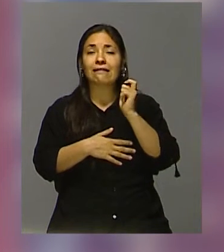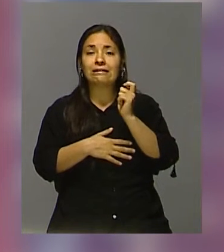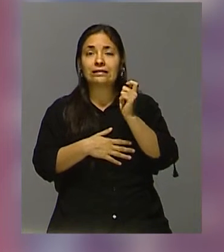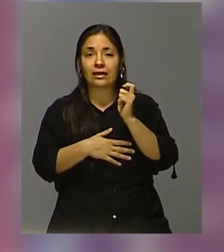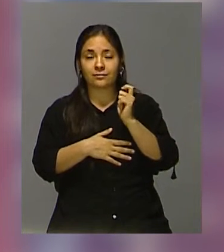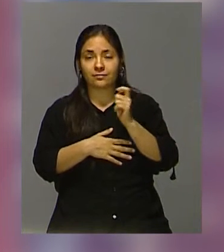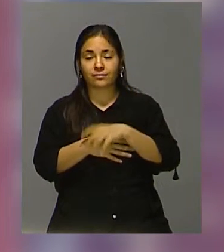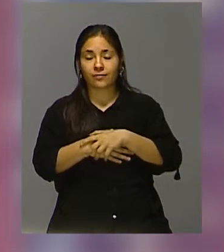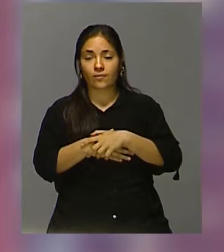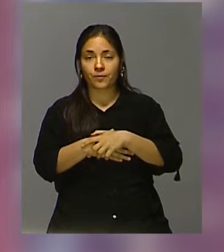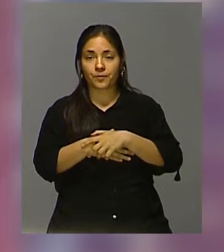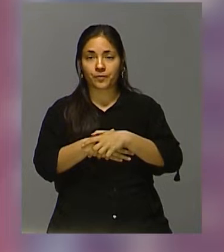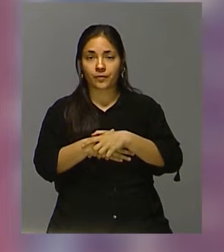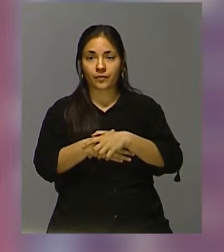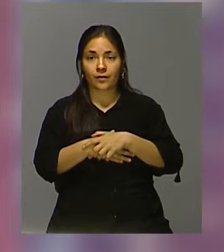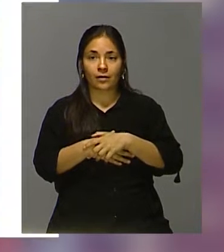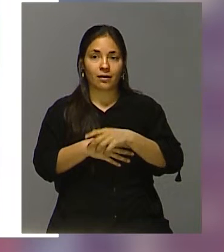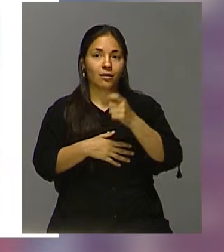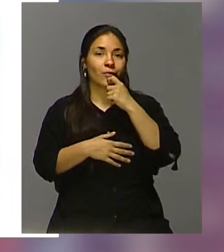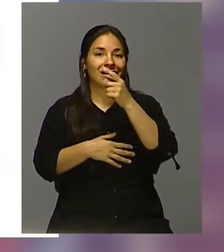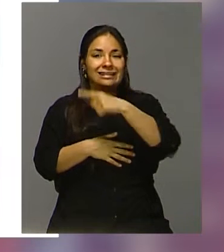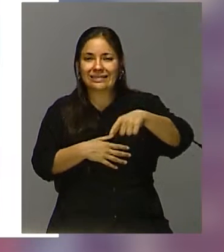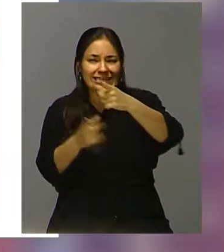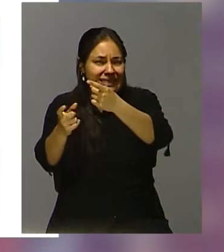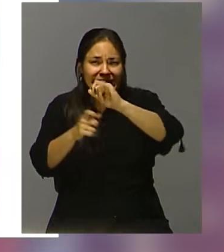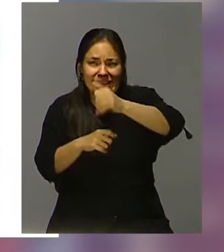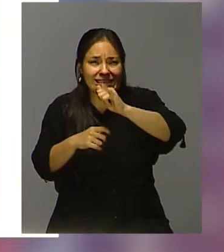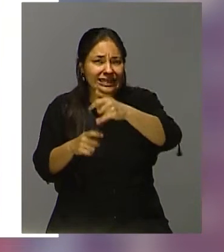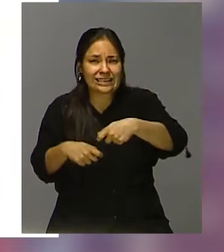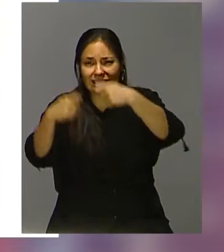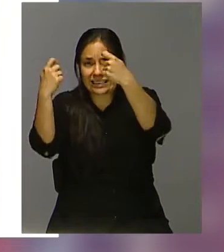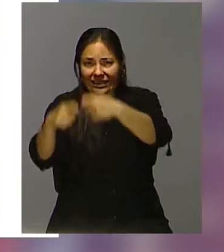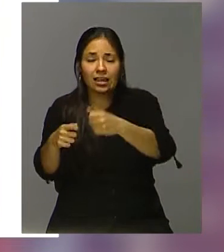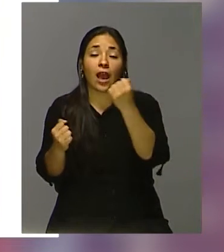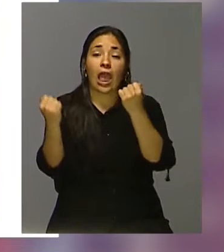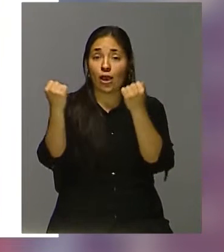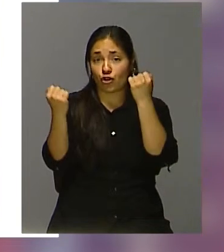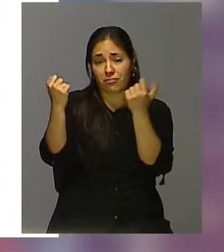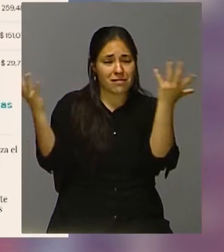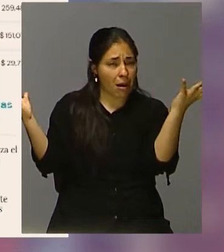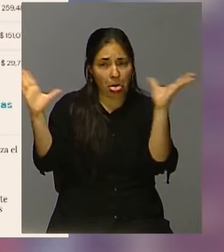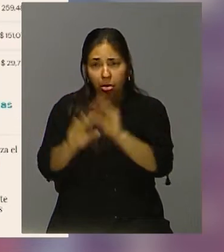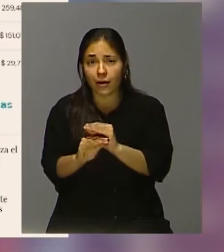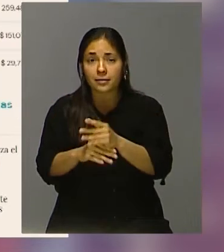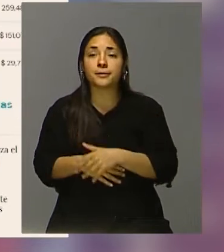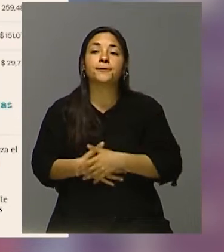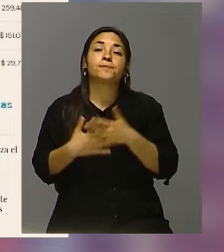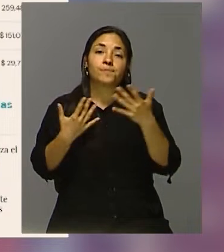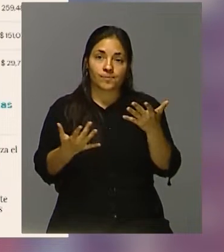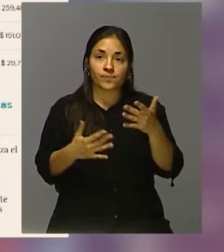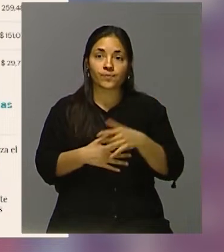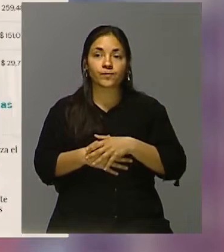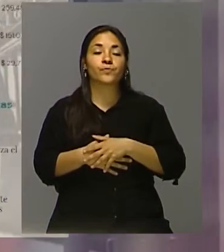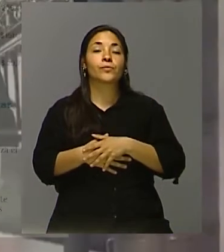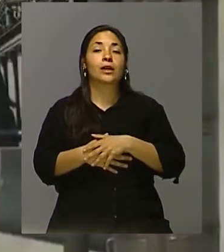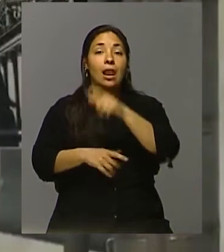quería hacer porque lo consideraban indispensable y cuando se cayó toda la actividad económica. Ahí se llega a